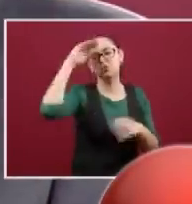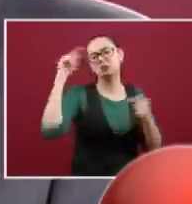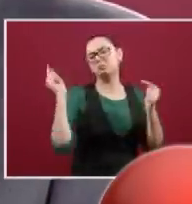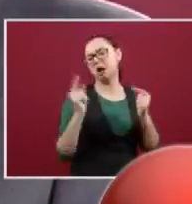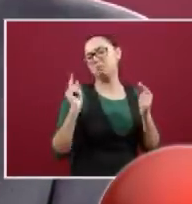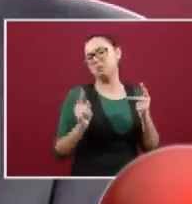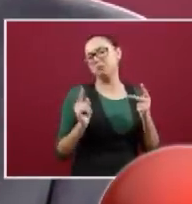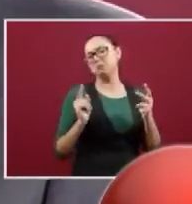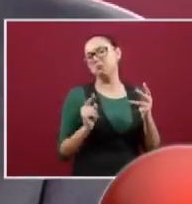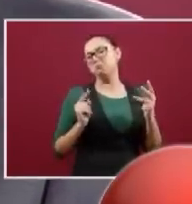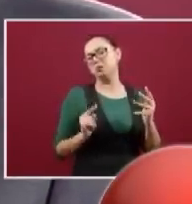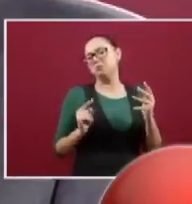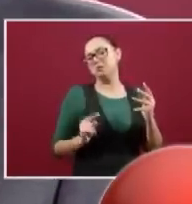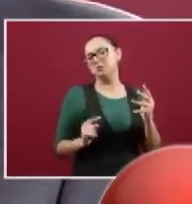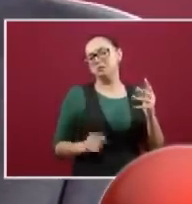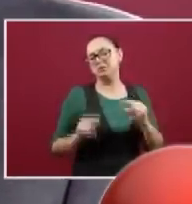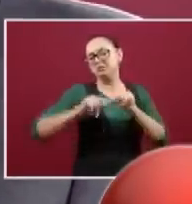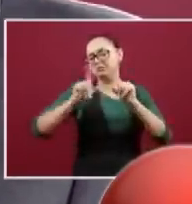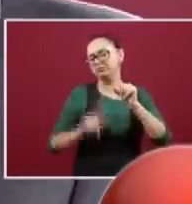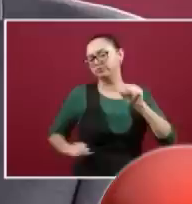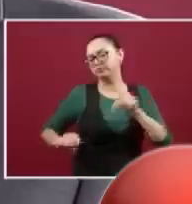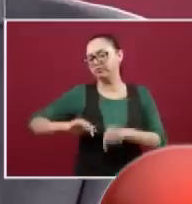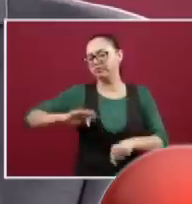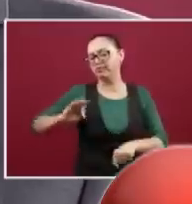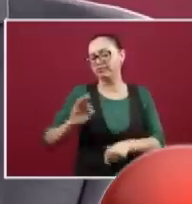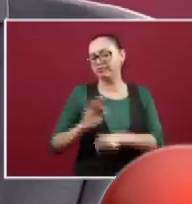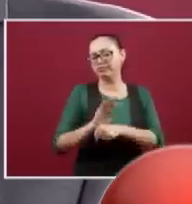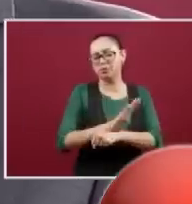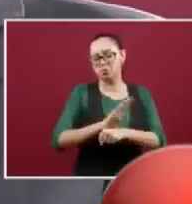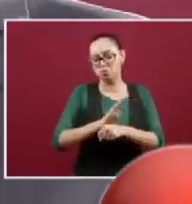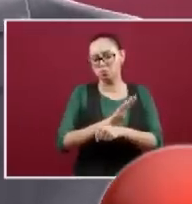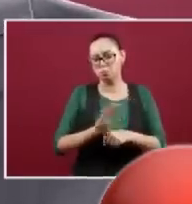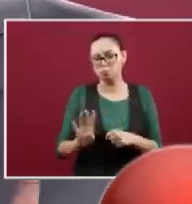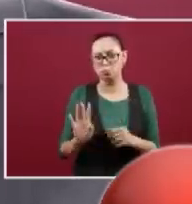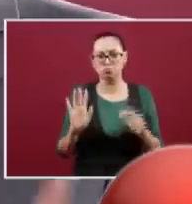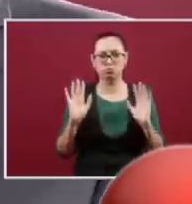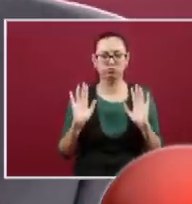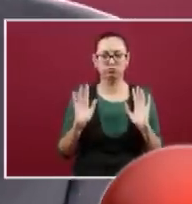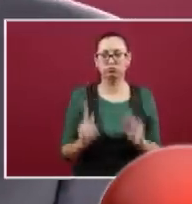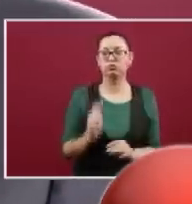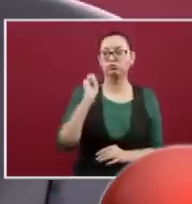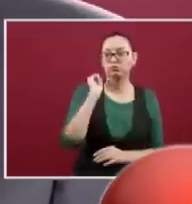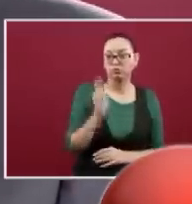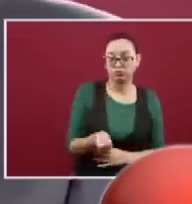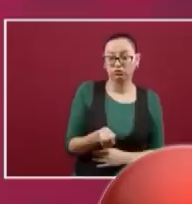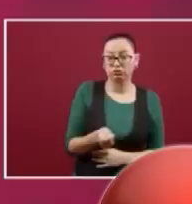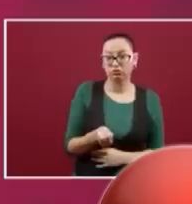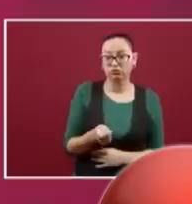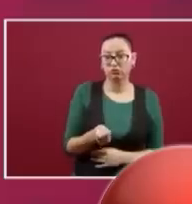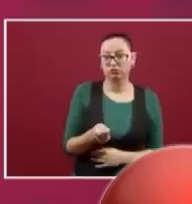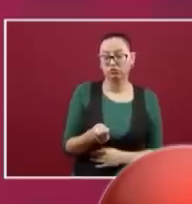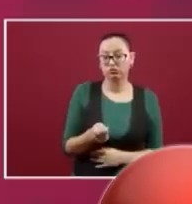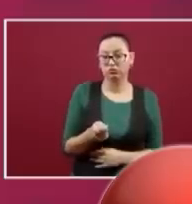de el país, por el bien de la nación, sin que esto signifique